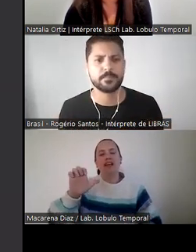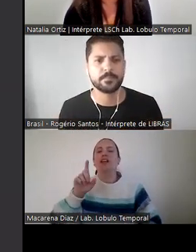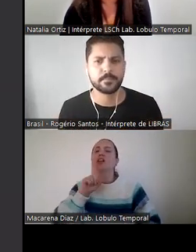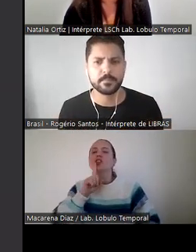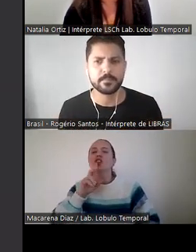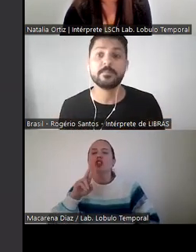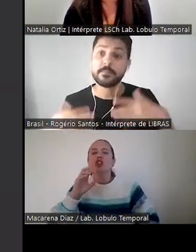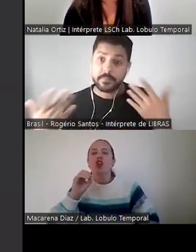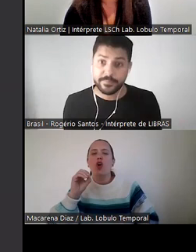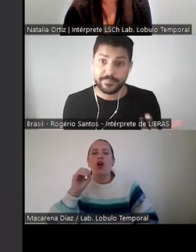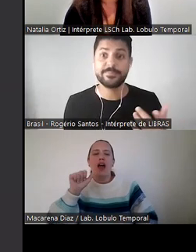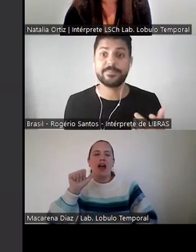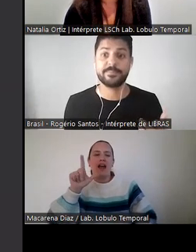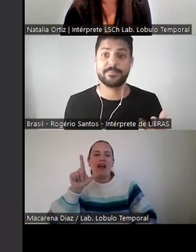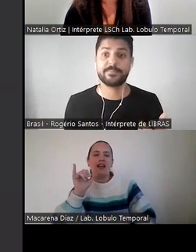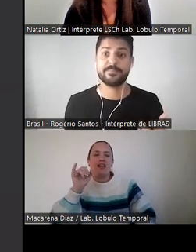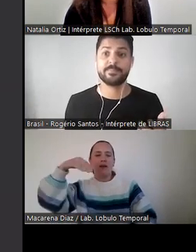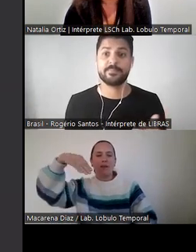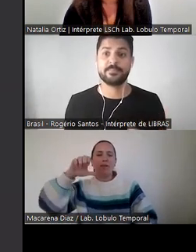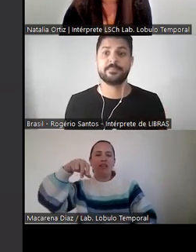entonces hemos podido